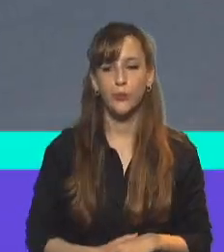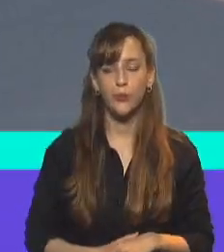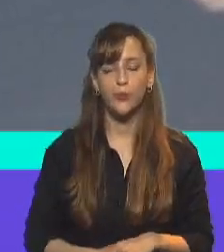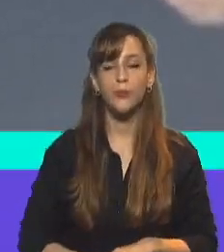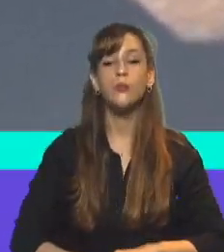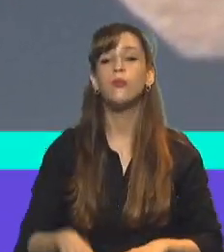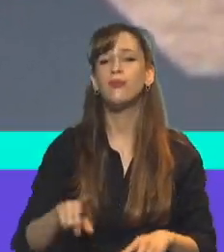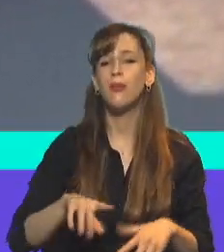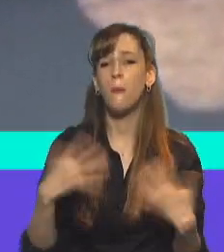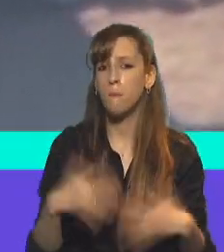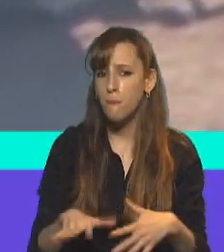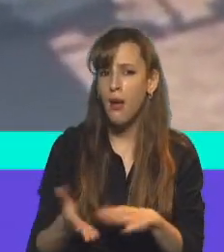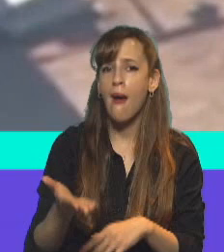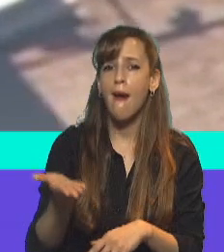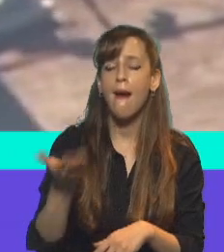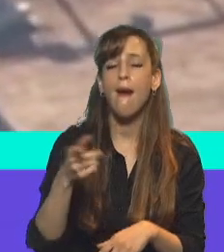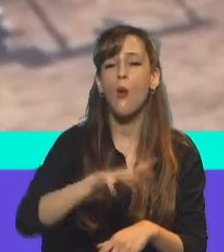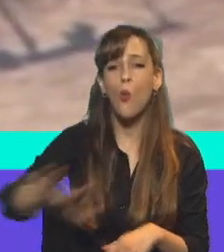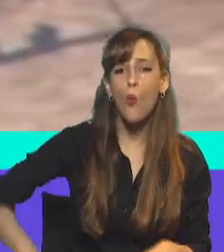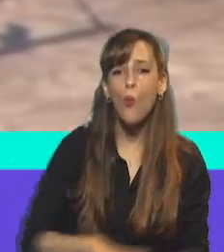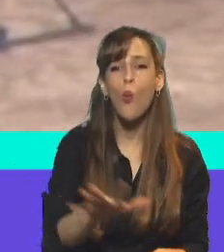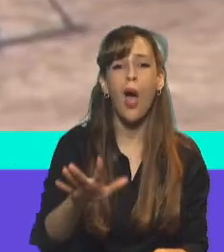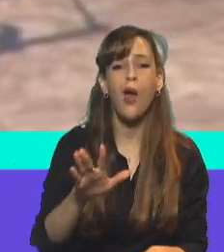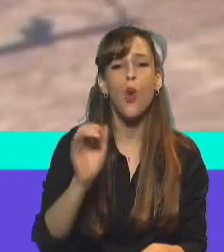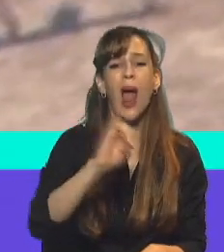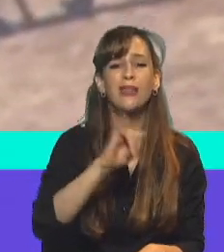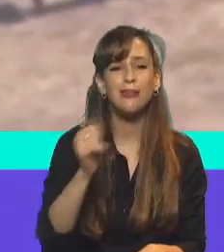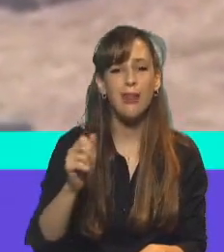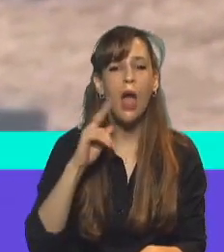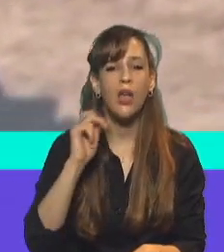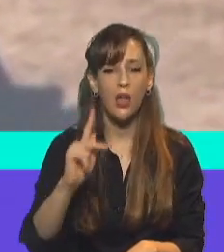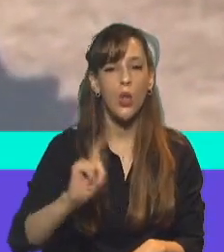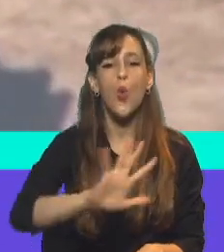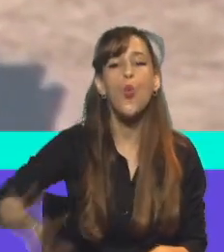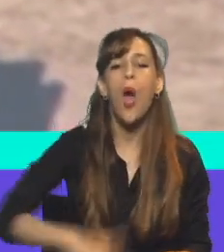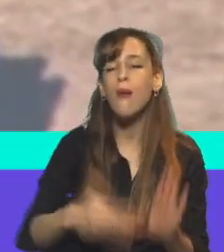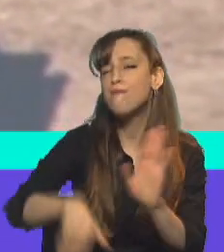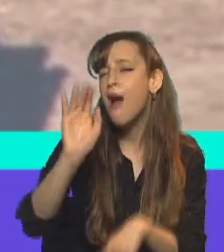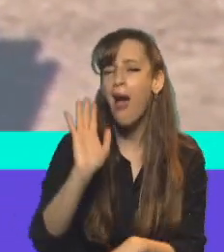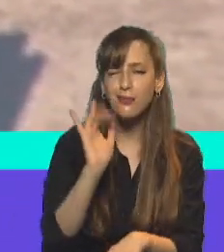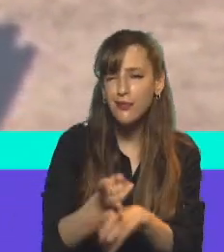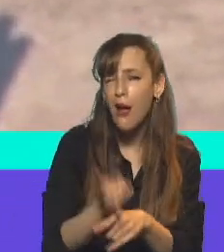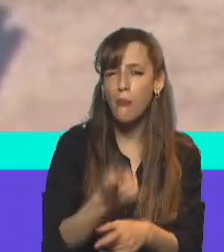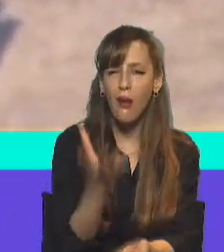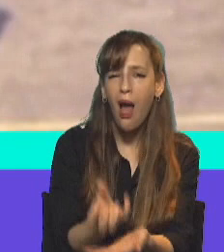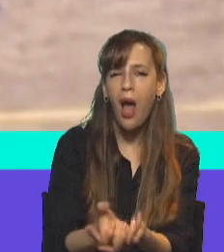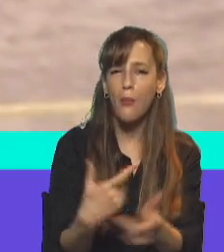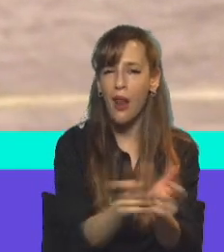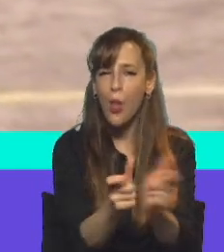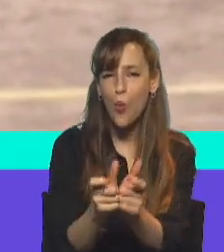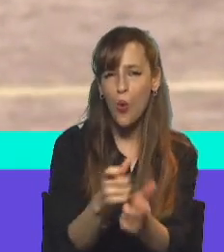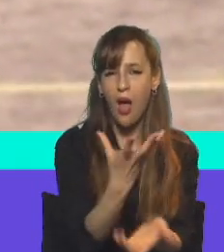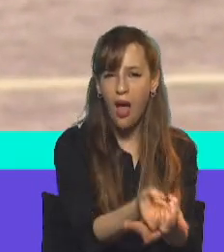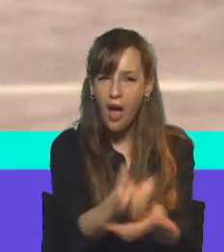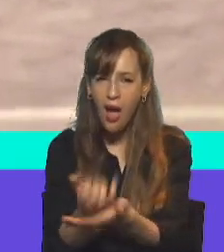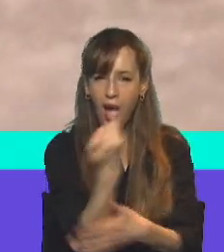El incidente ocurrió en el rancho Bonanza Creek, una locación famosa para películas en Estados Unidos. La producción